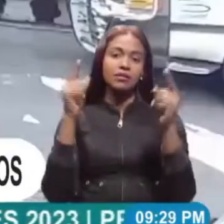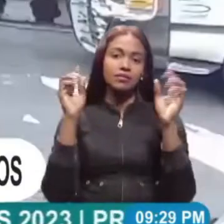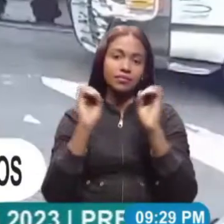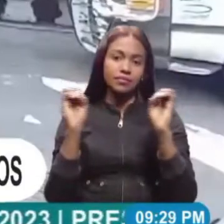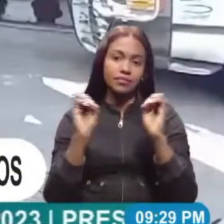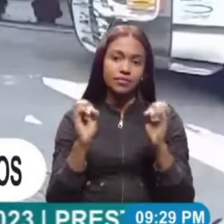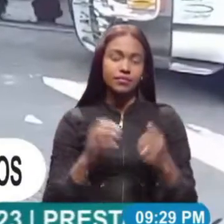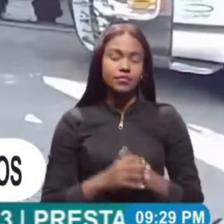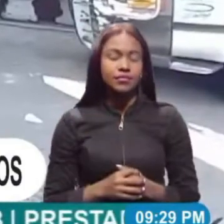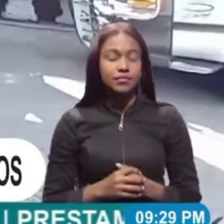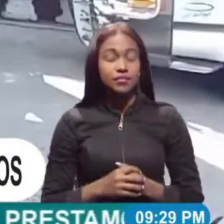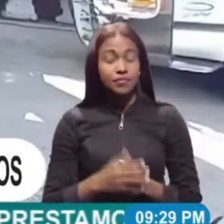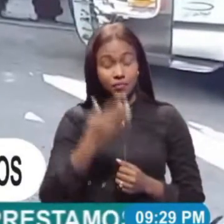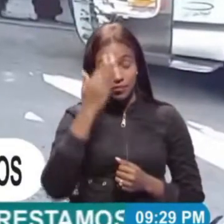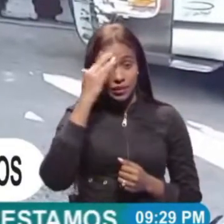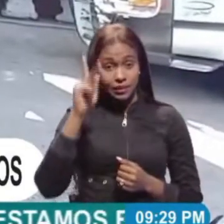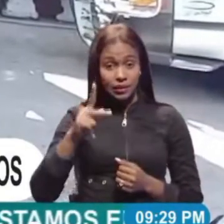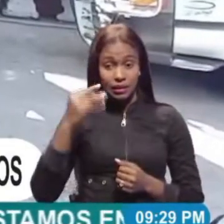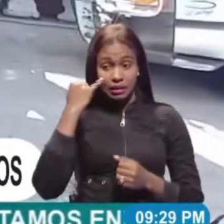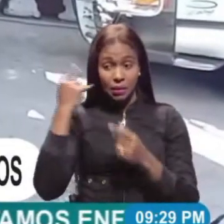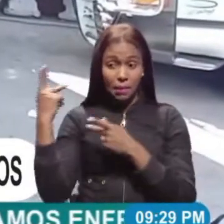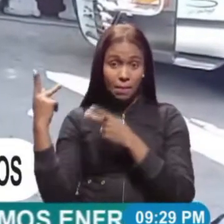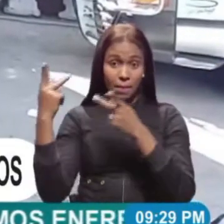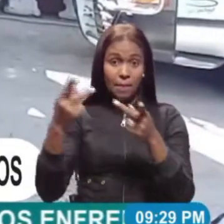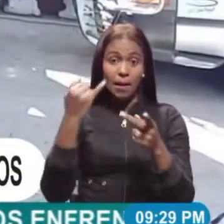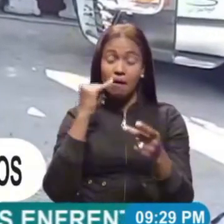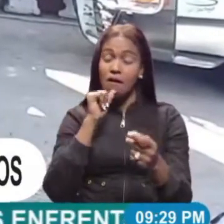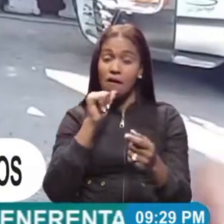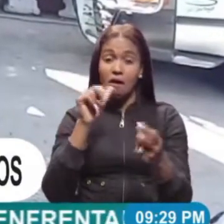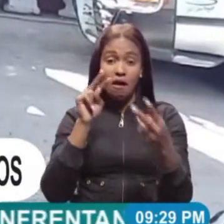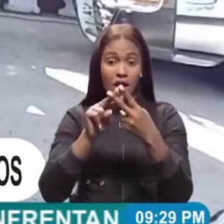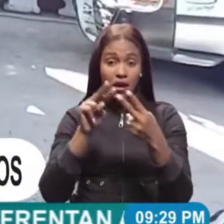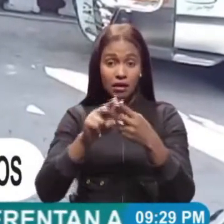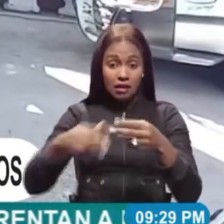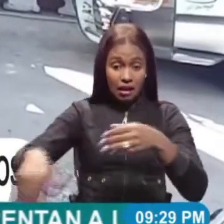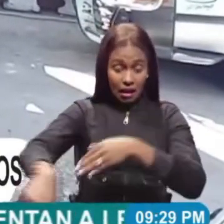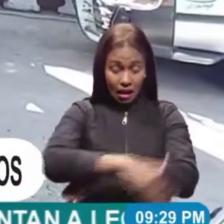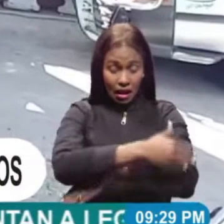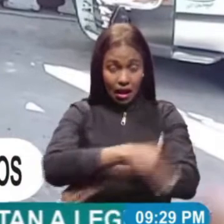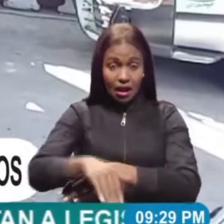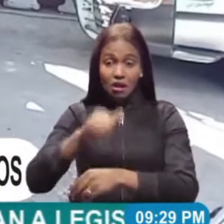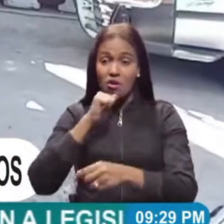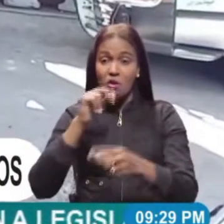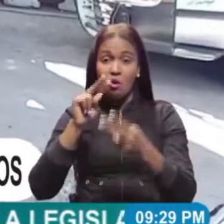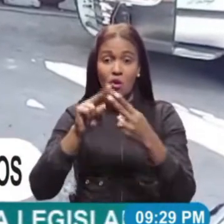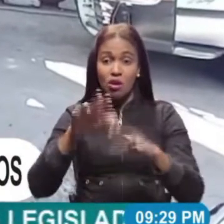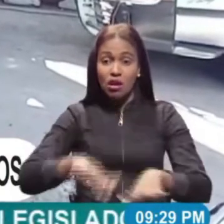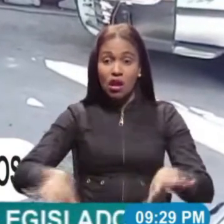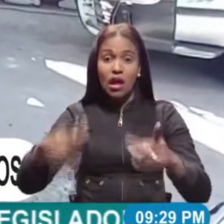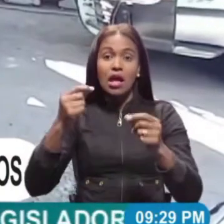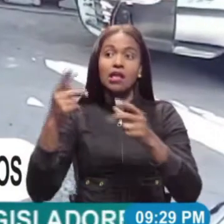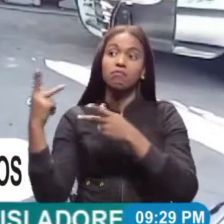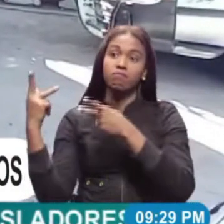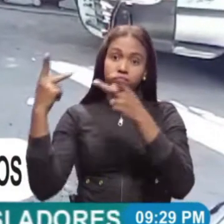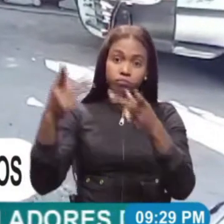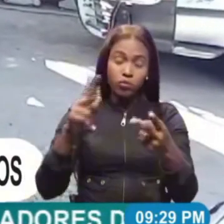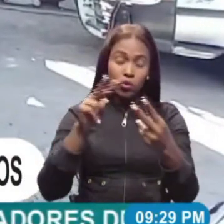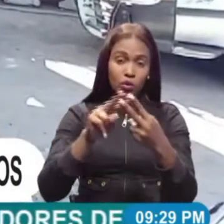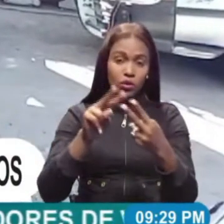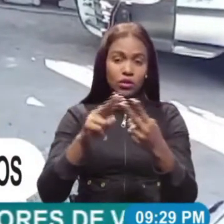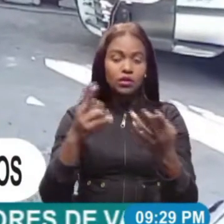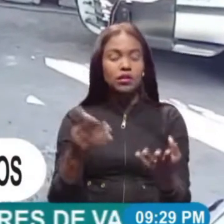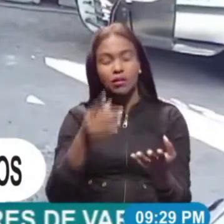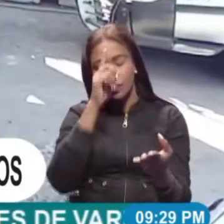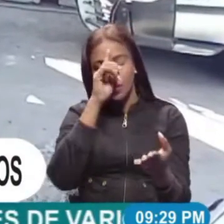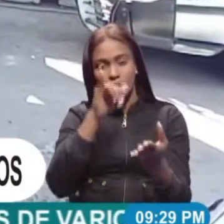satisfactorias. Porque el turista que viene, que no conoce la carretera, que no conoce el pueblo, viene a conocer. Y cuando se